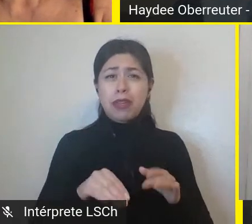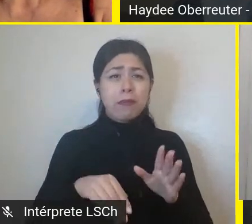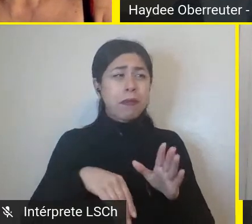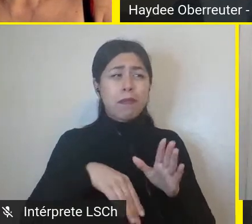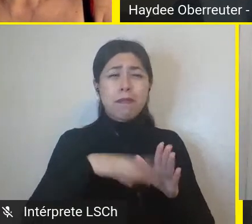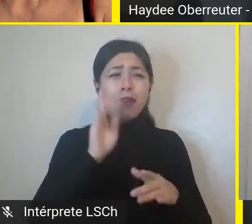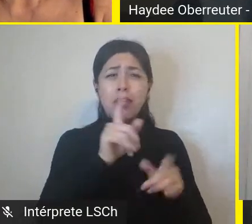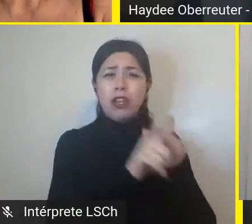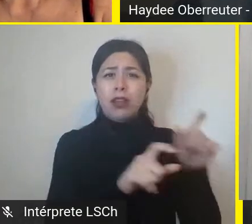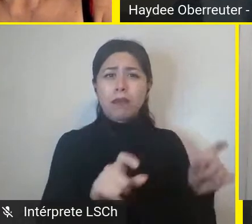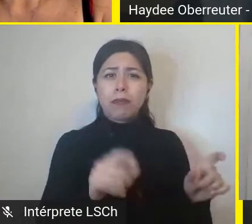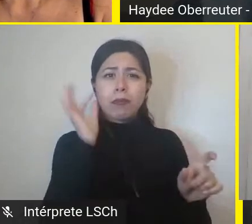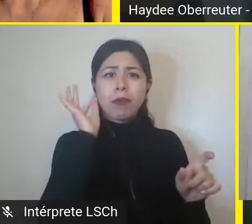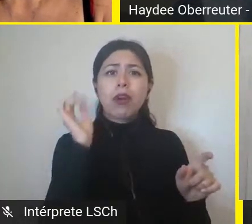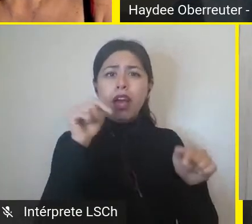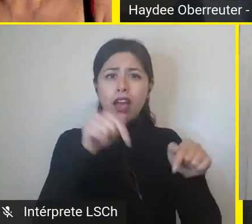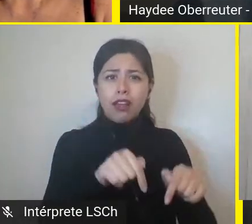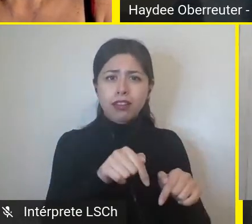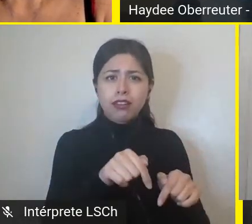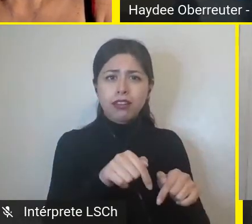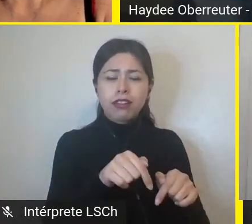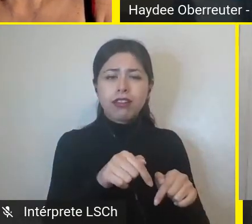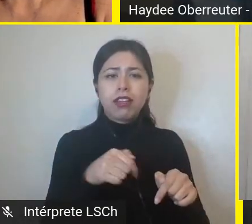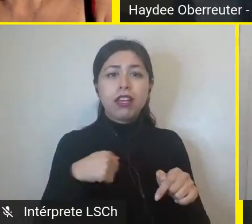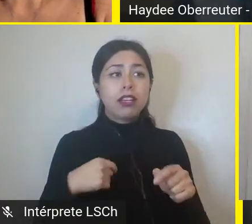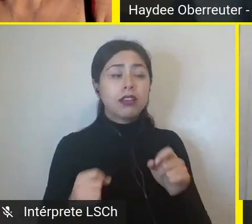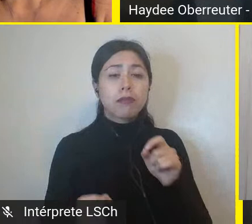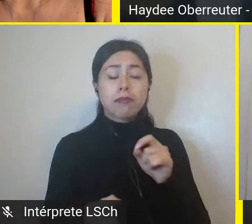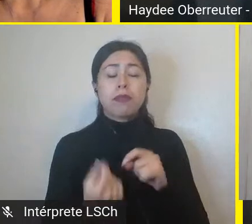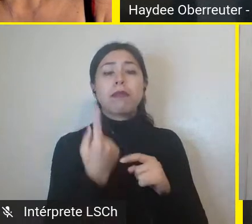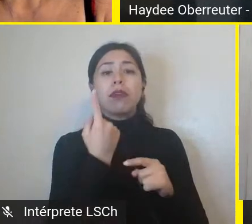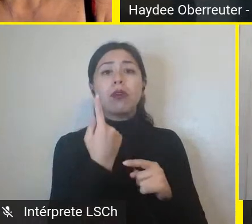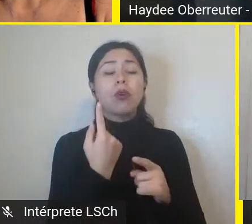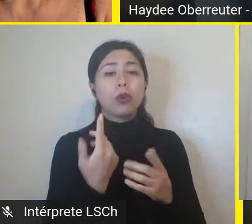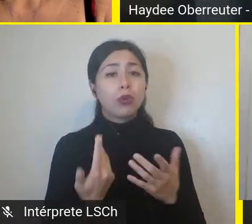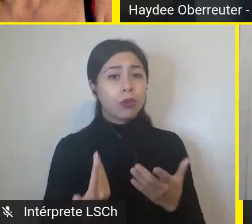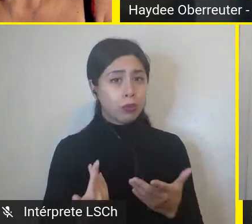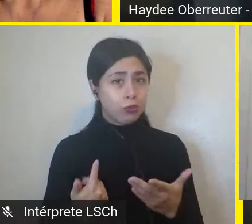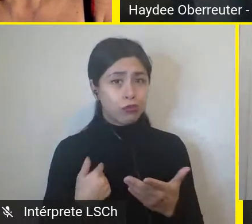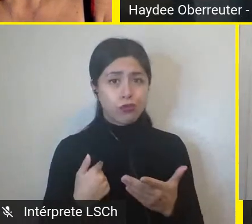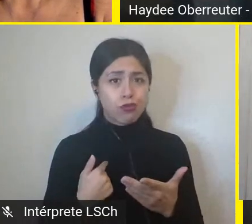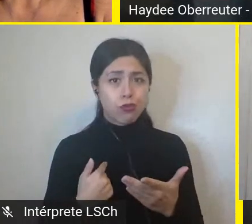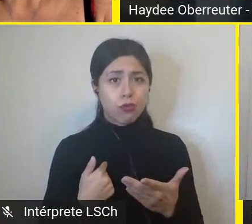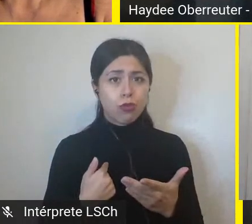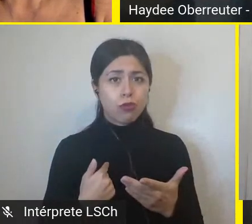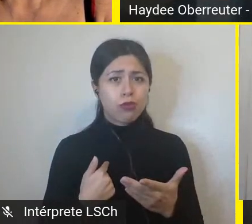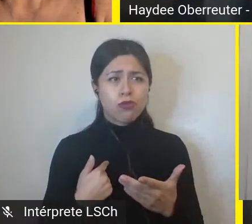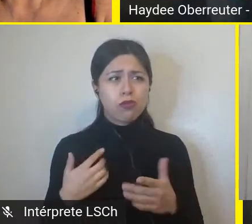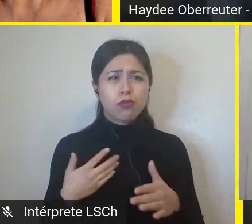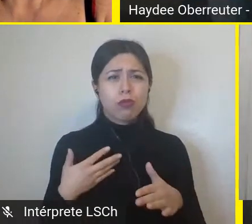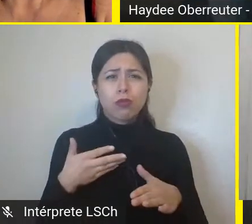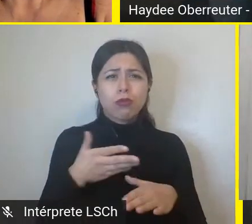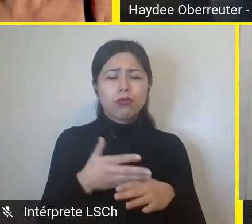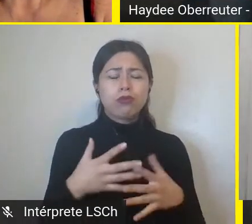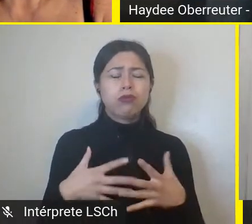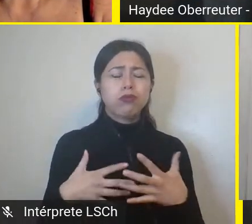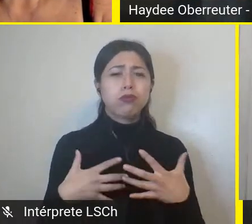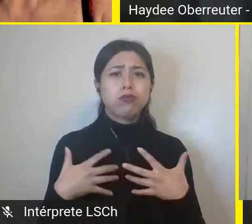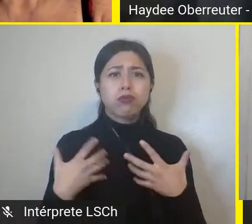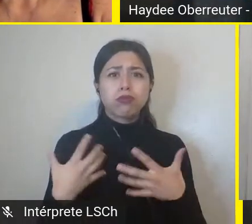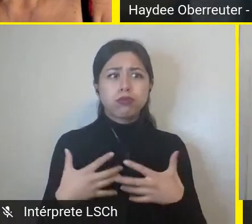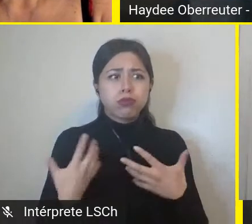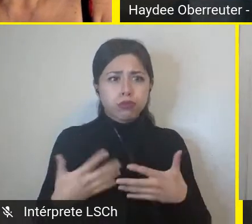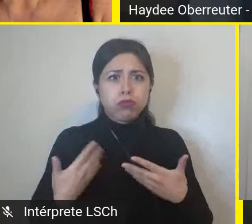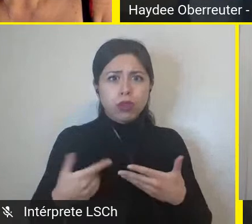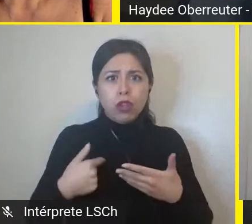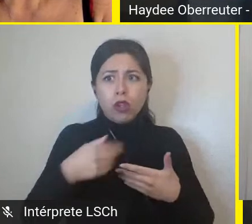aquí. Y ese es un primer momento en el cual yo, que iba llena de ímpetu de decir lo